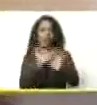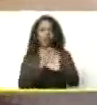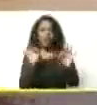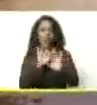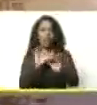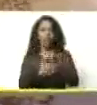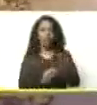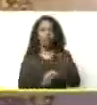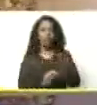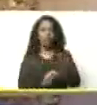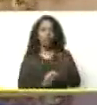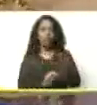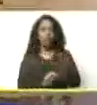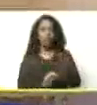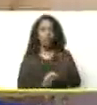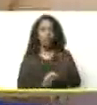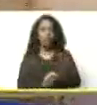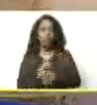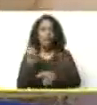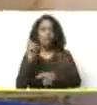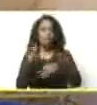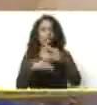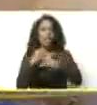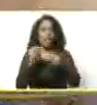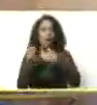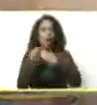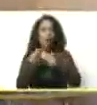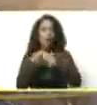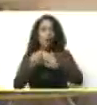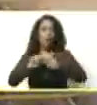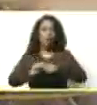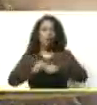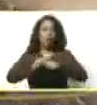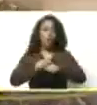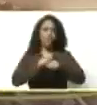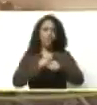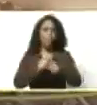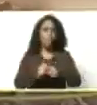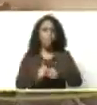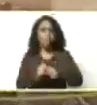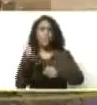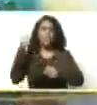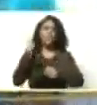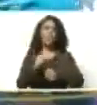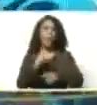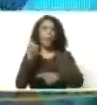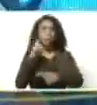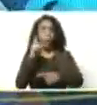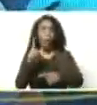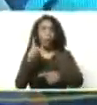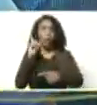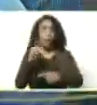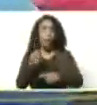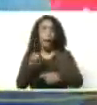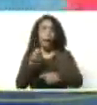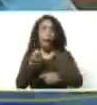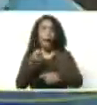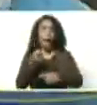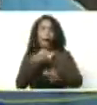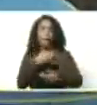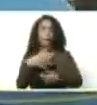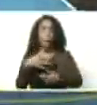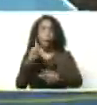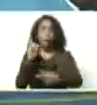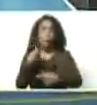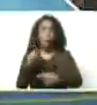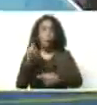nada me contrario ésta se hace con corcho 58 éste con charro también virutas de café y estoy